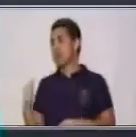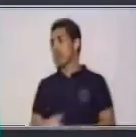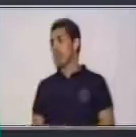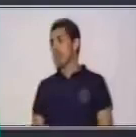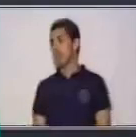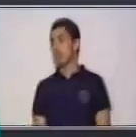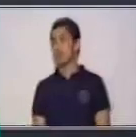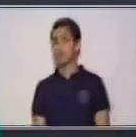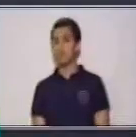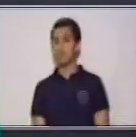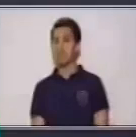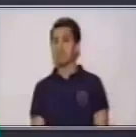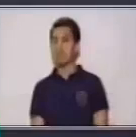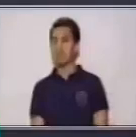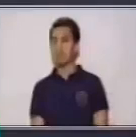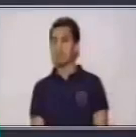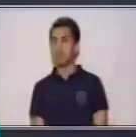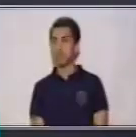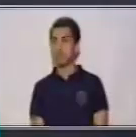sumado al